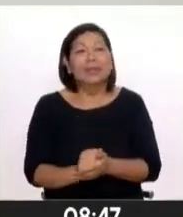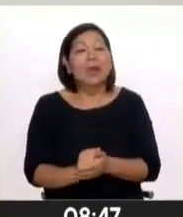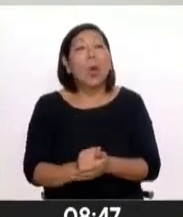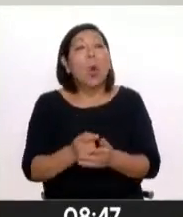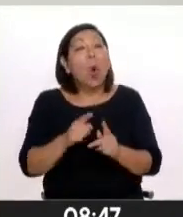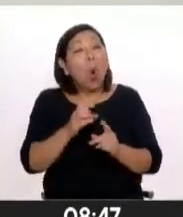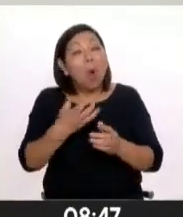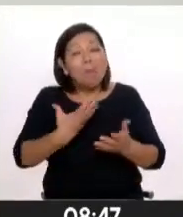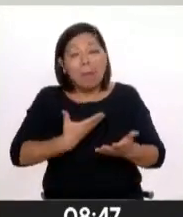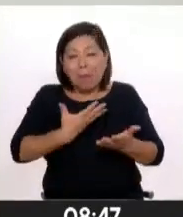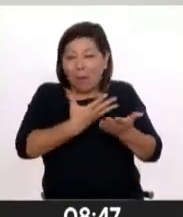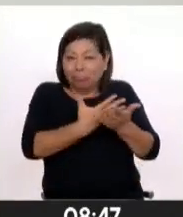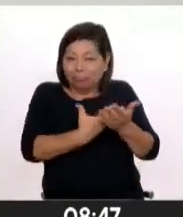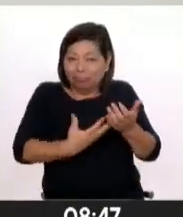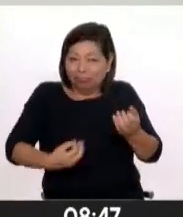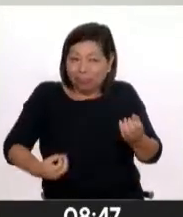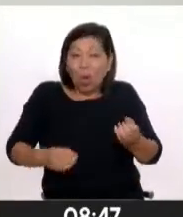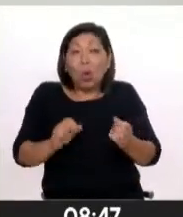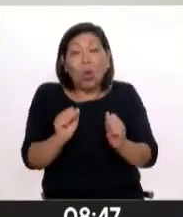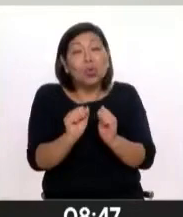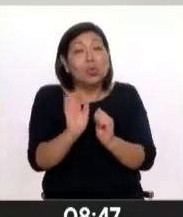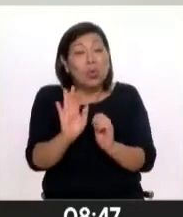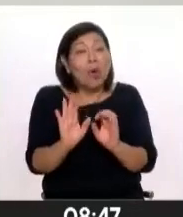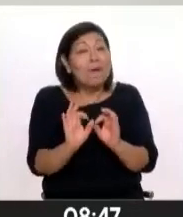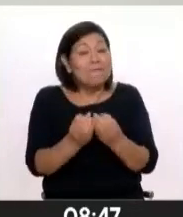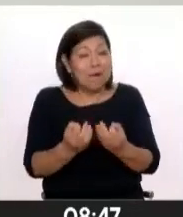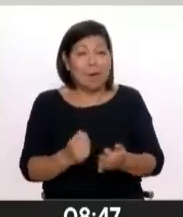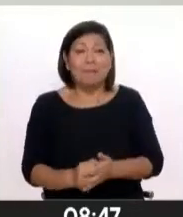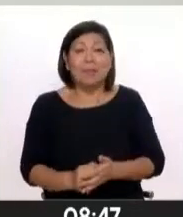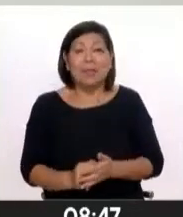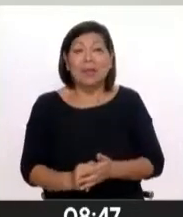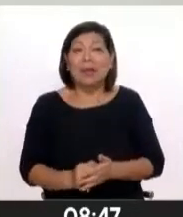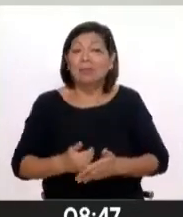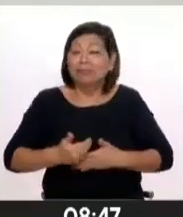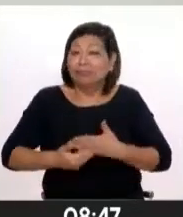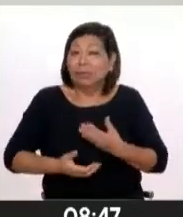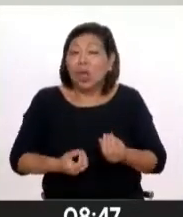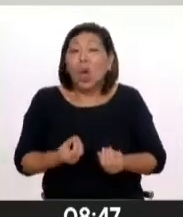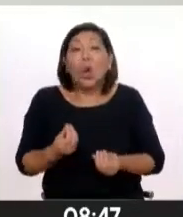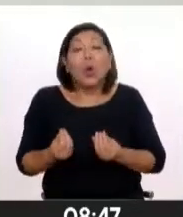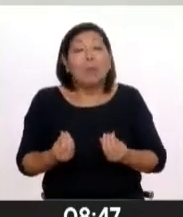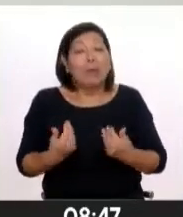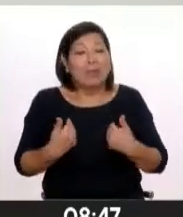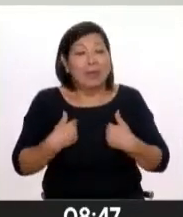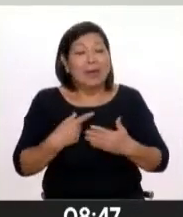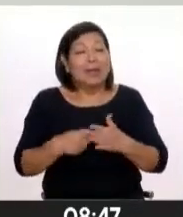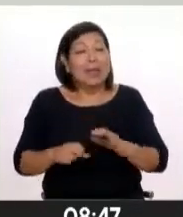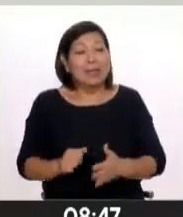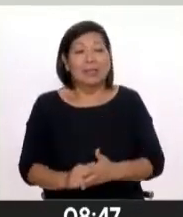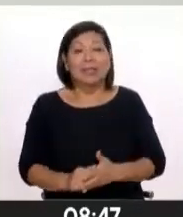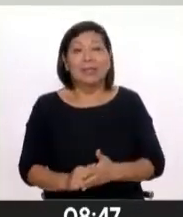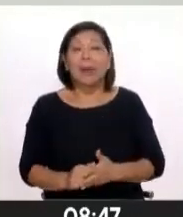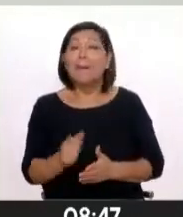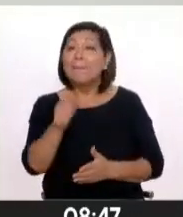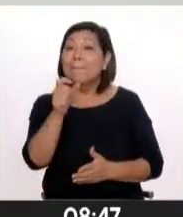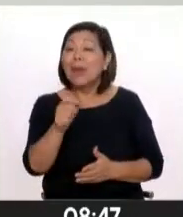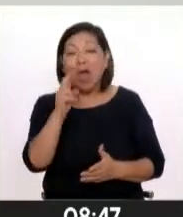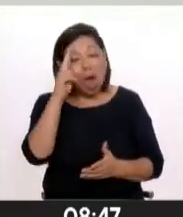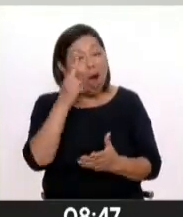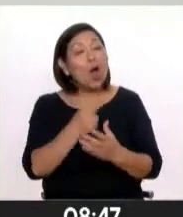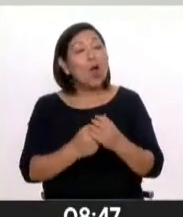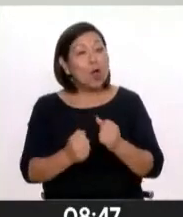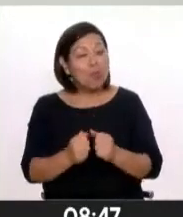con acompañamiento, ya sea con el familiar, o si no, también hacemos entrar también a lo que es su personal de confianza, ya